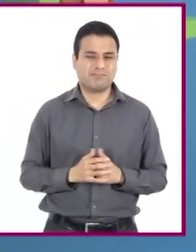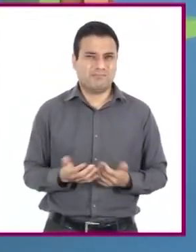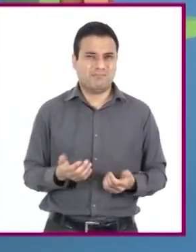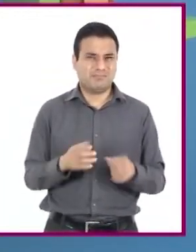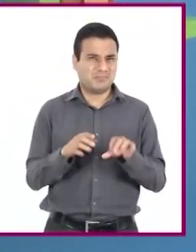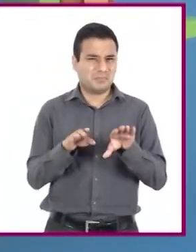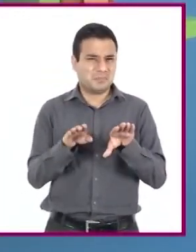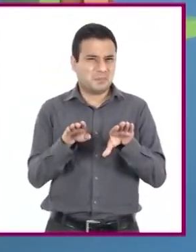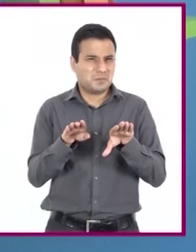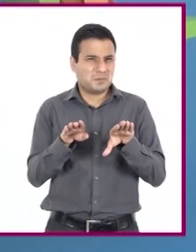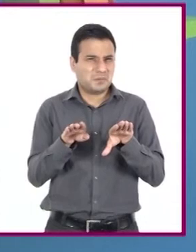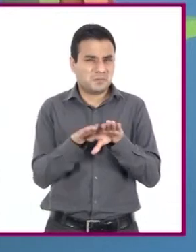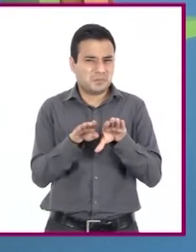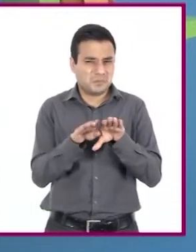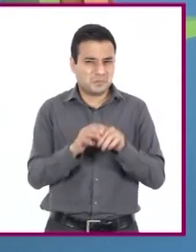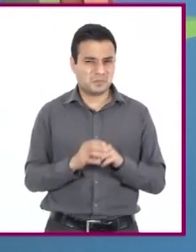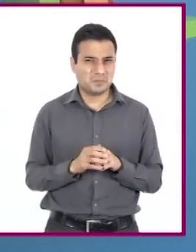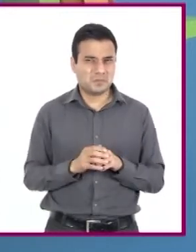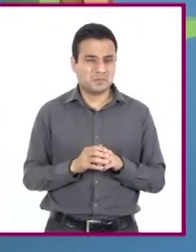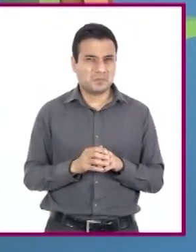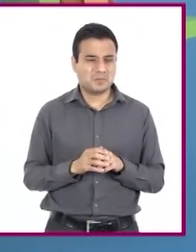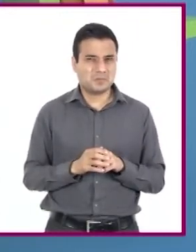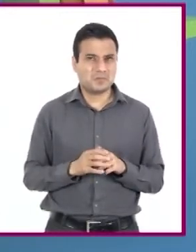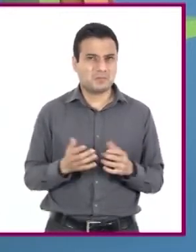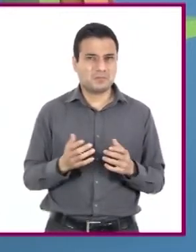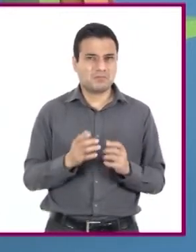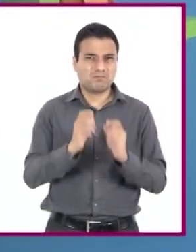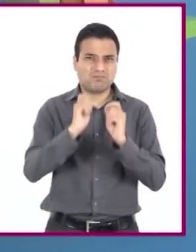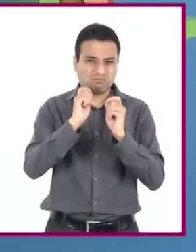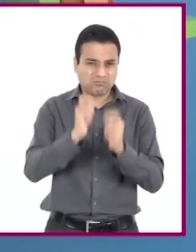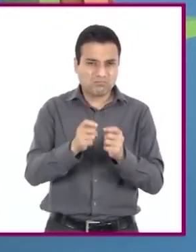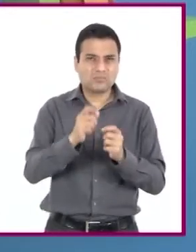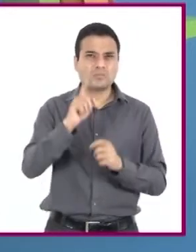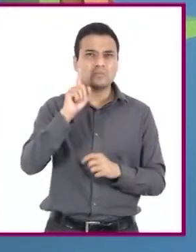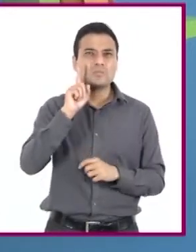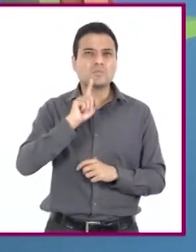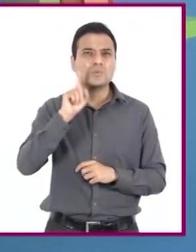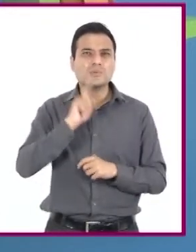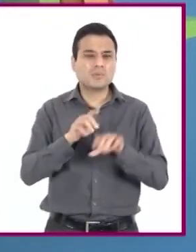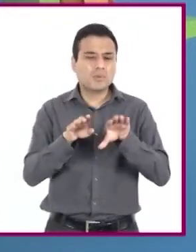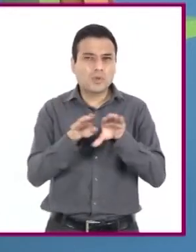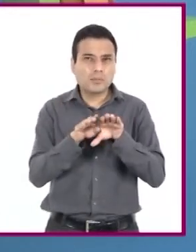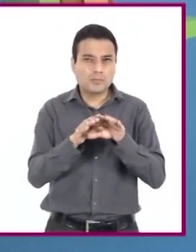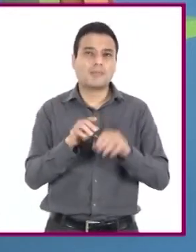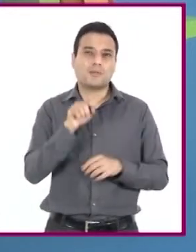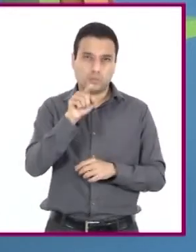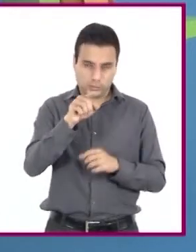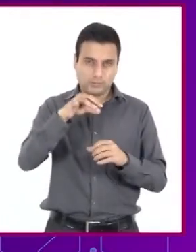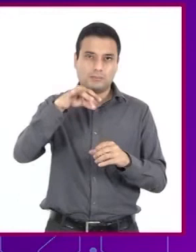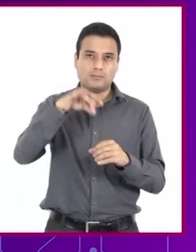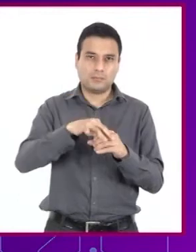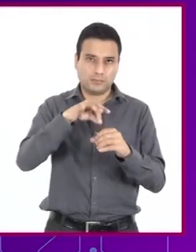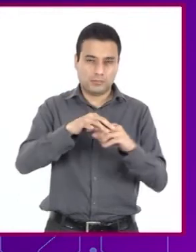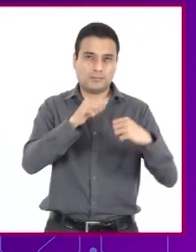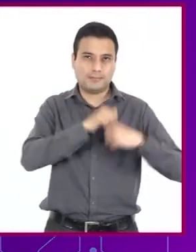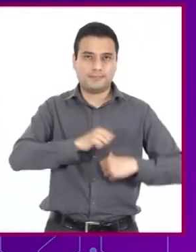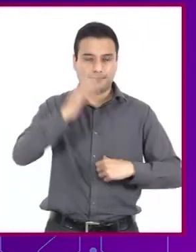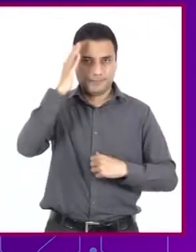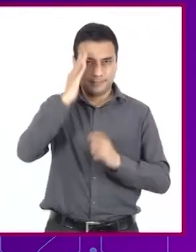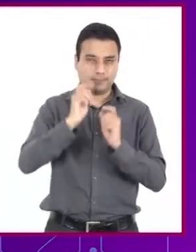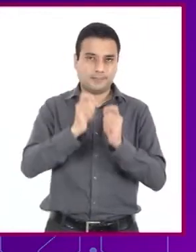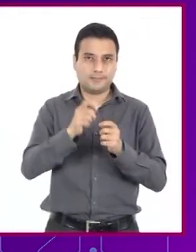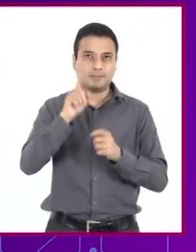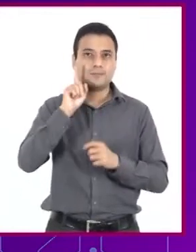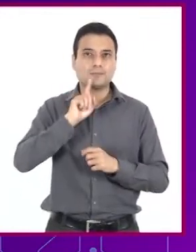más fácil y directa de marcar una diferencia? Votar. Y considera votar por las mujeres.